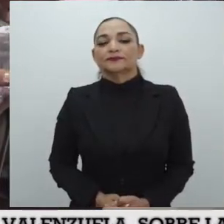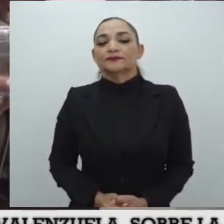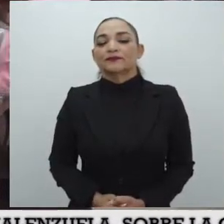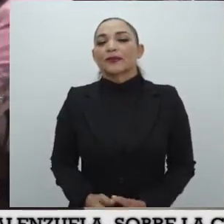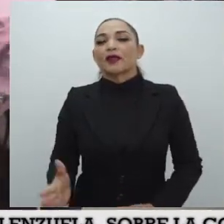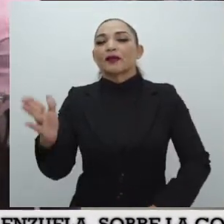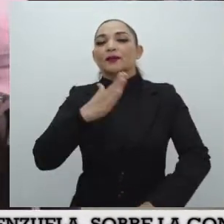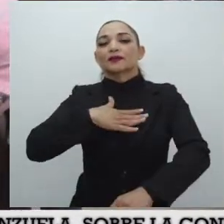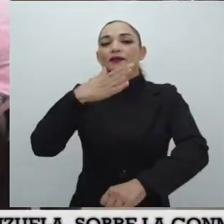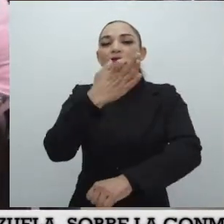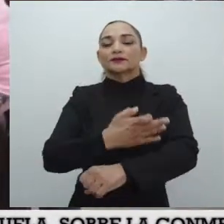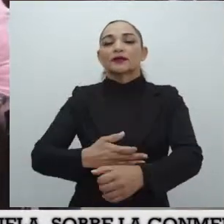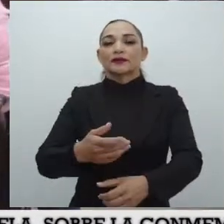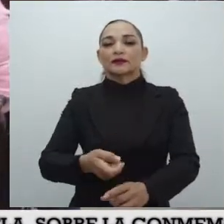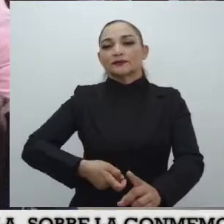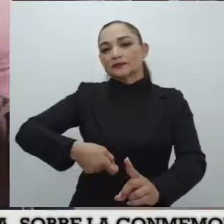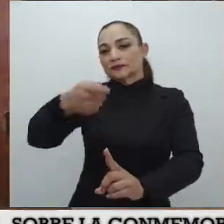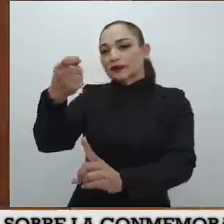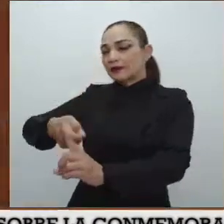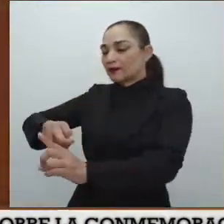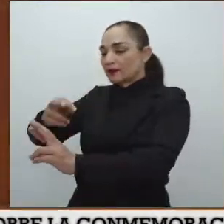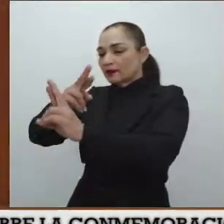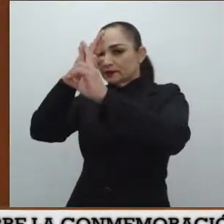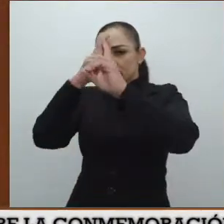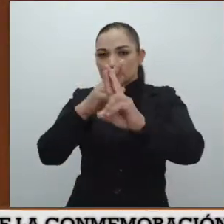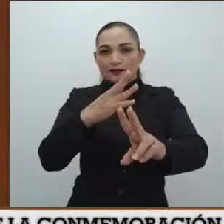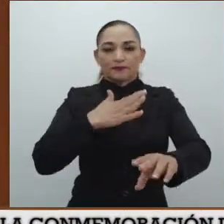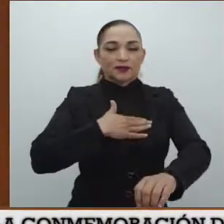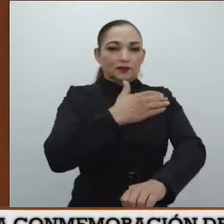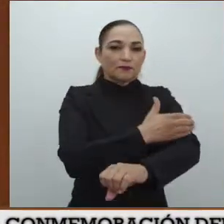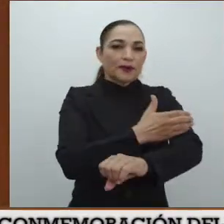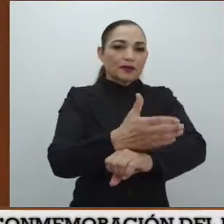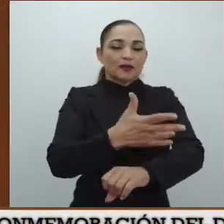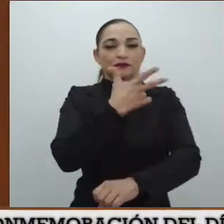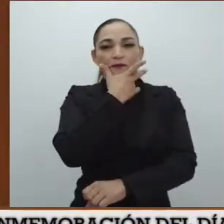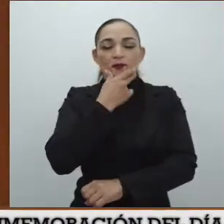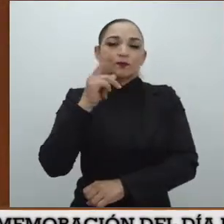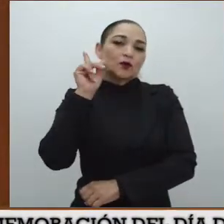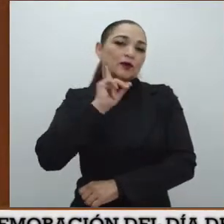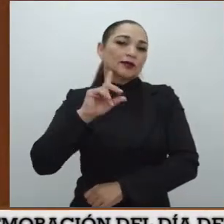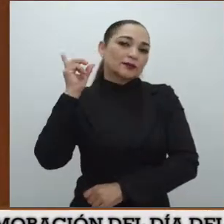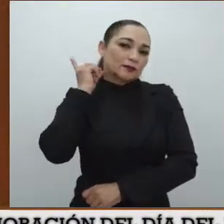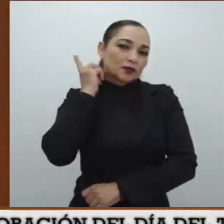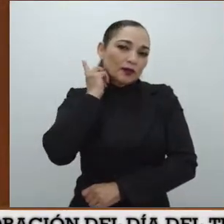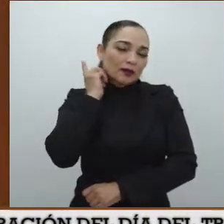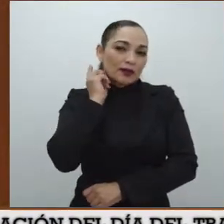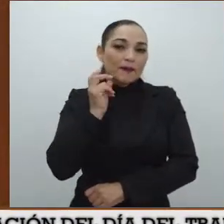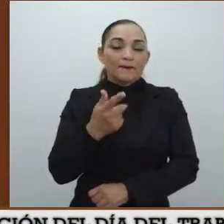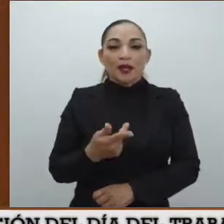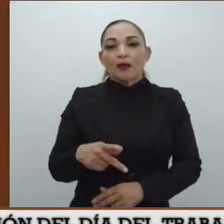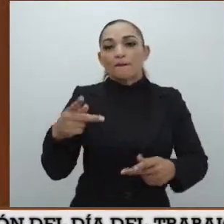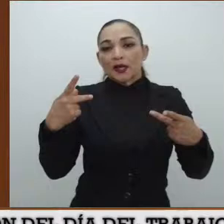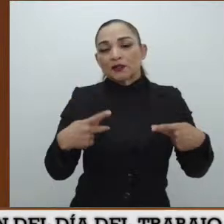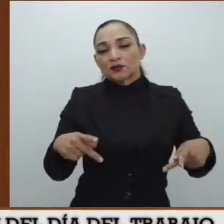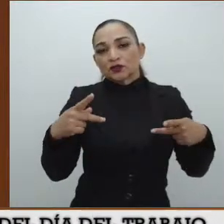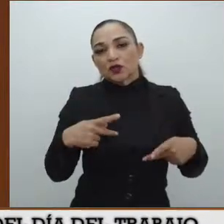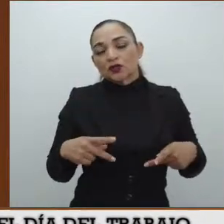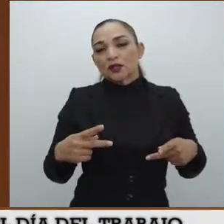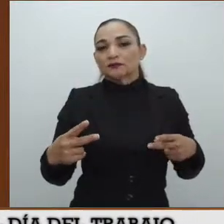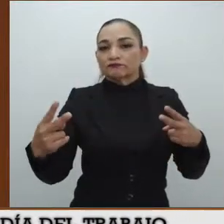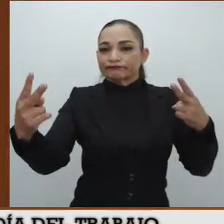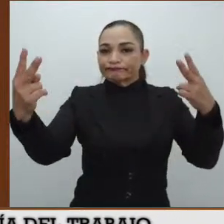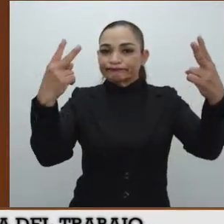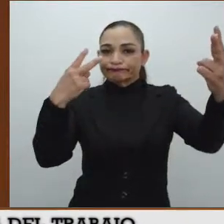Muy buenas tardes, saludo con mucho respeto a mis compañeras y compañeros diputados, por supuesto al público que nos sigue a través de